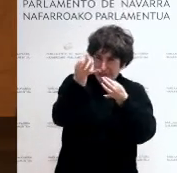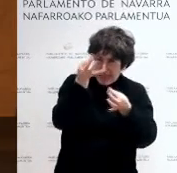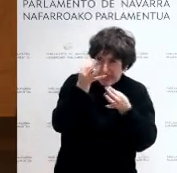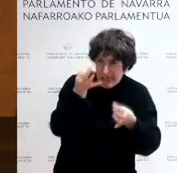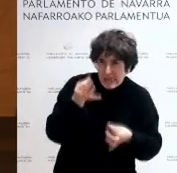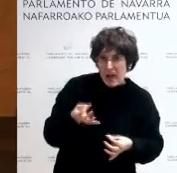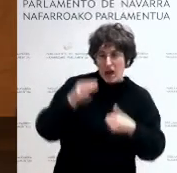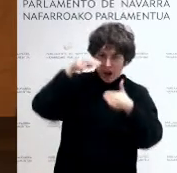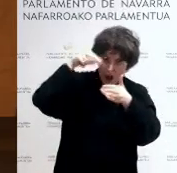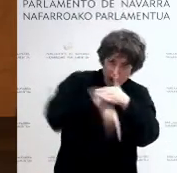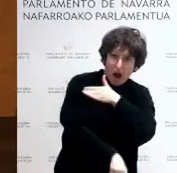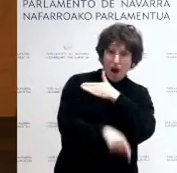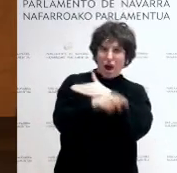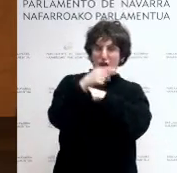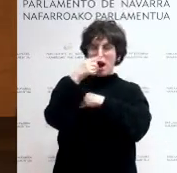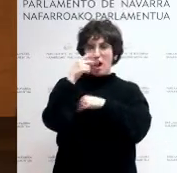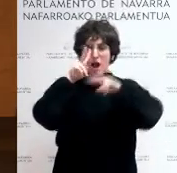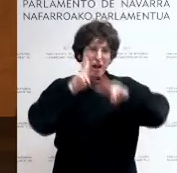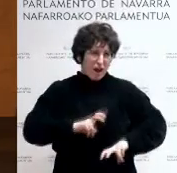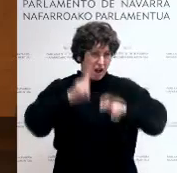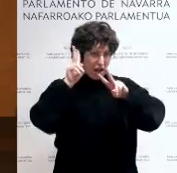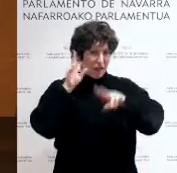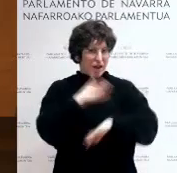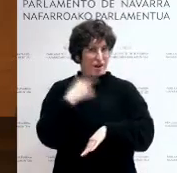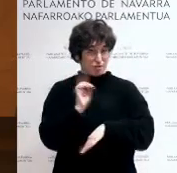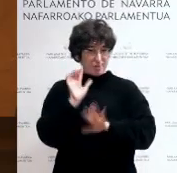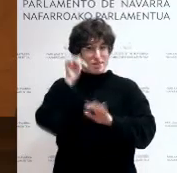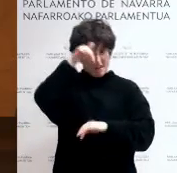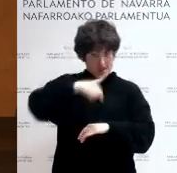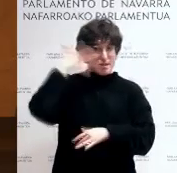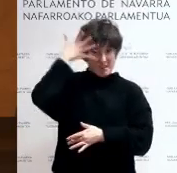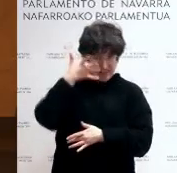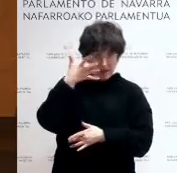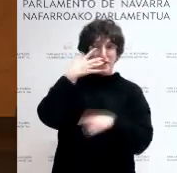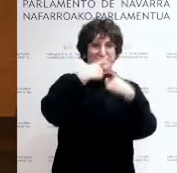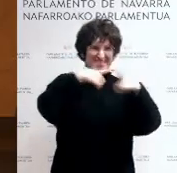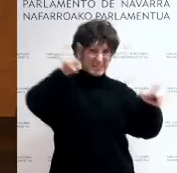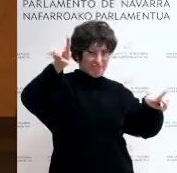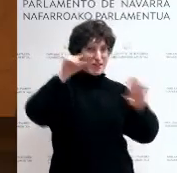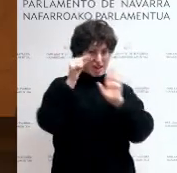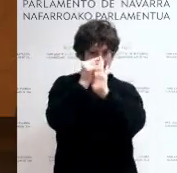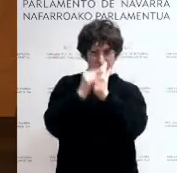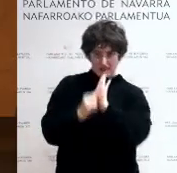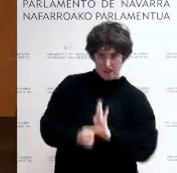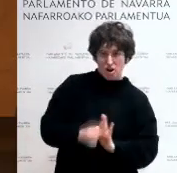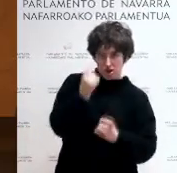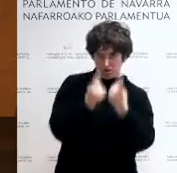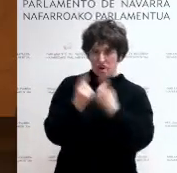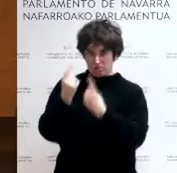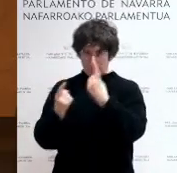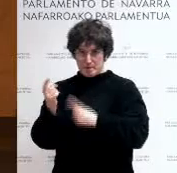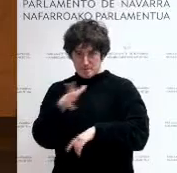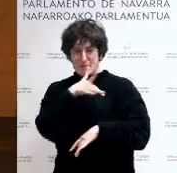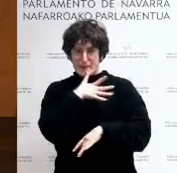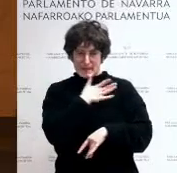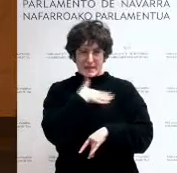en Navarra, que difiere en algunas cosas de otras comunidades autónomas. Y les voy a dar datos para estas afirmaciones o para